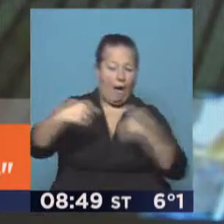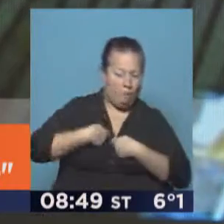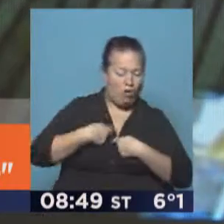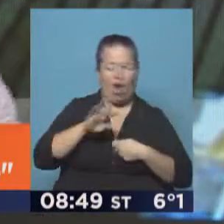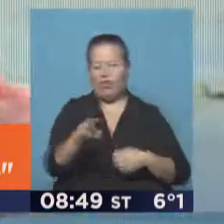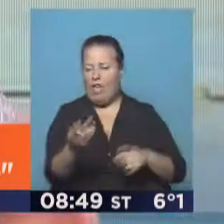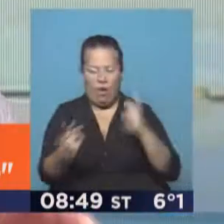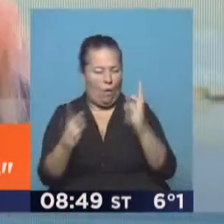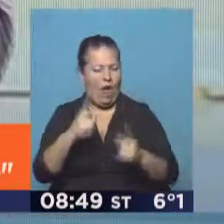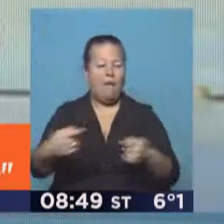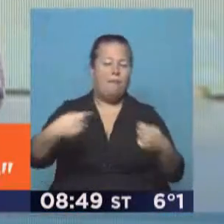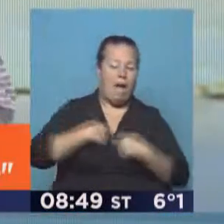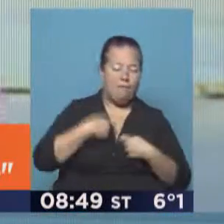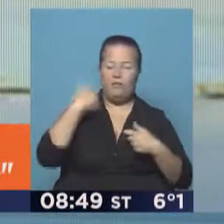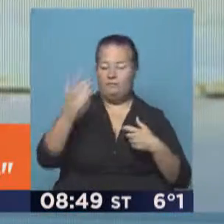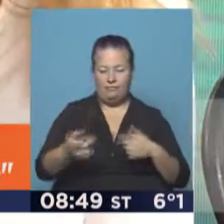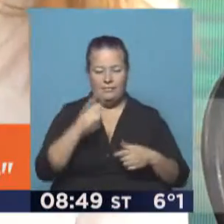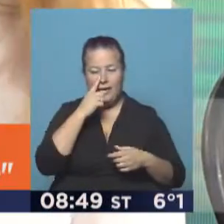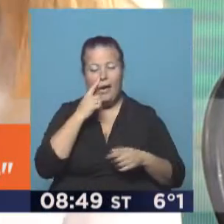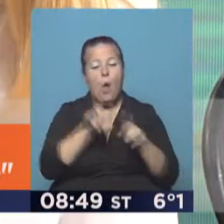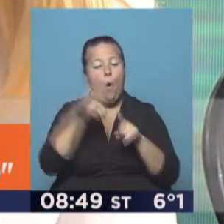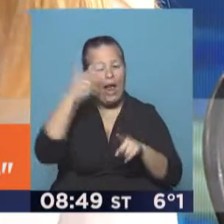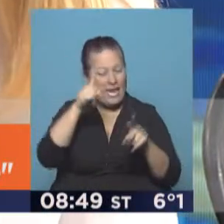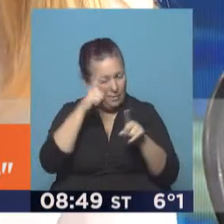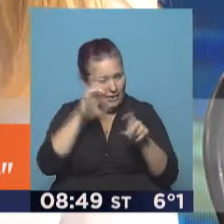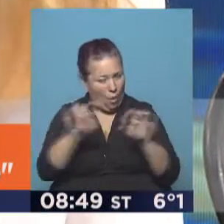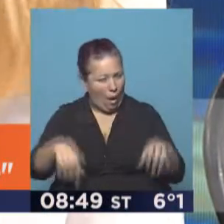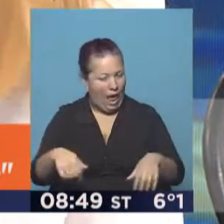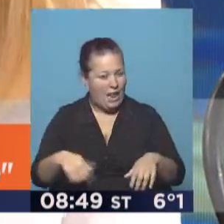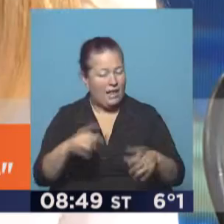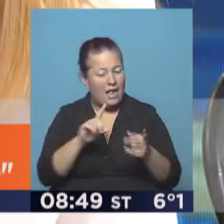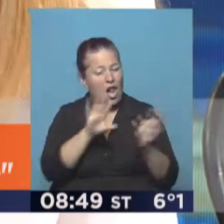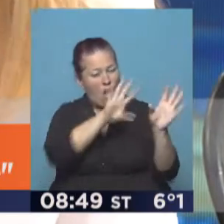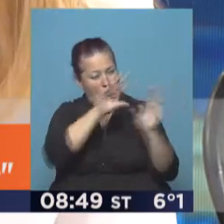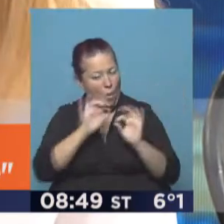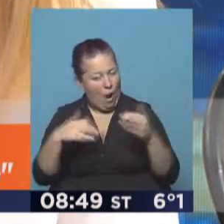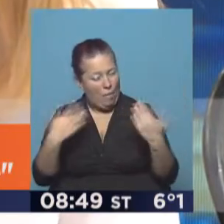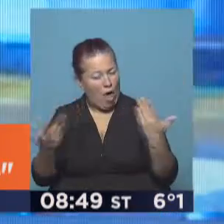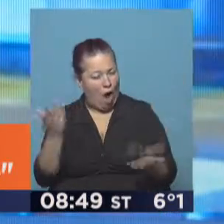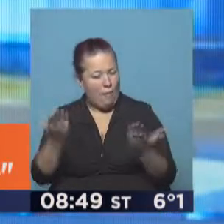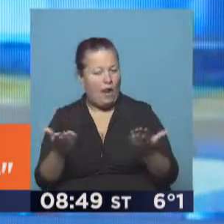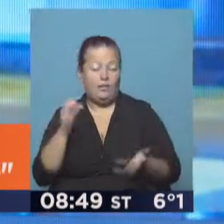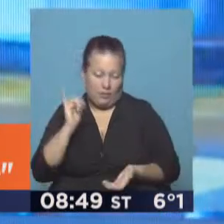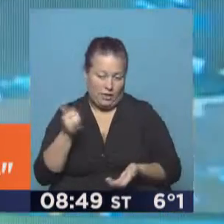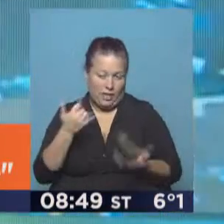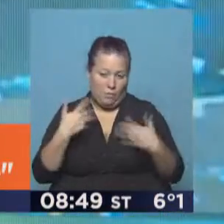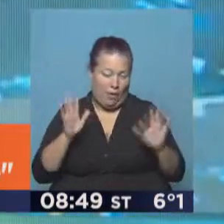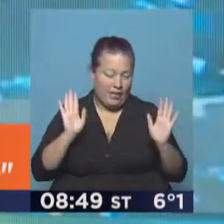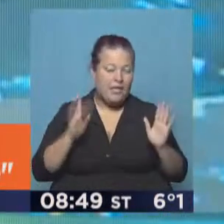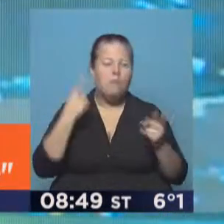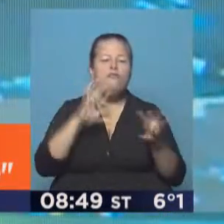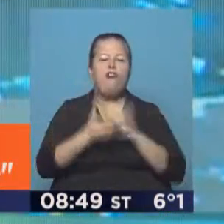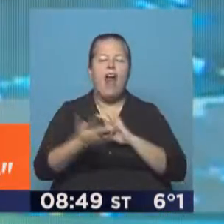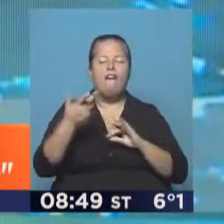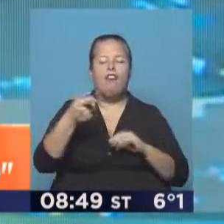o eres traidor, o me apoyas o eres ¿Parece acá que con el yanqui. kirchnerismo pasó lo mismo? ¿Se puede traspolar? ¿Se puede comparar? Sí podría decir, por el